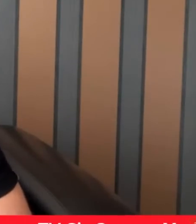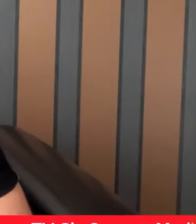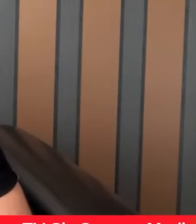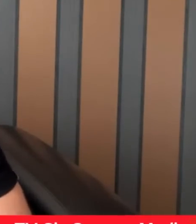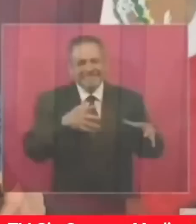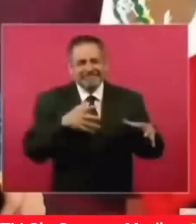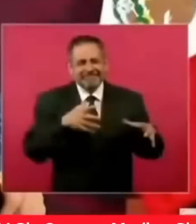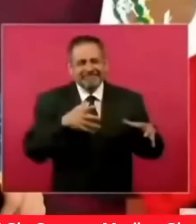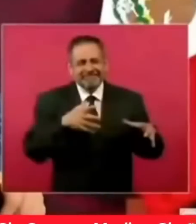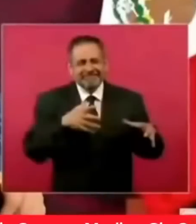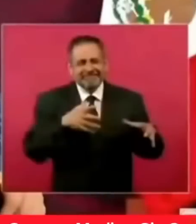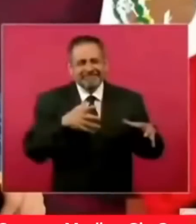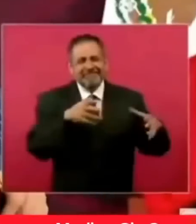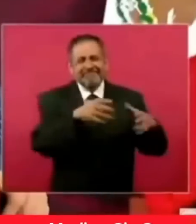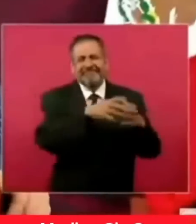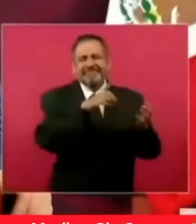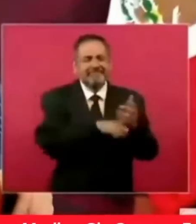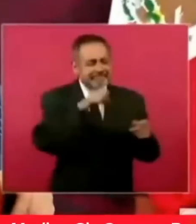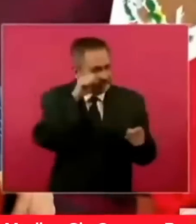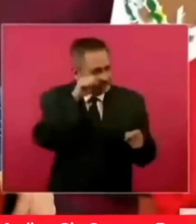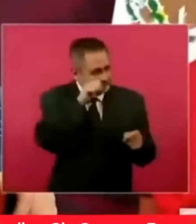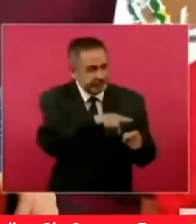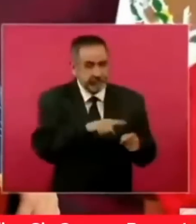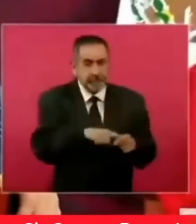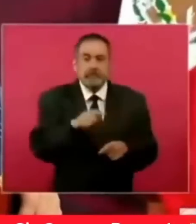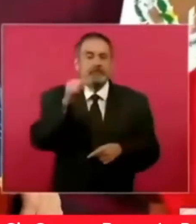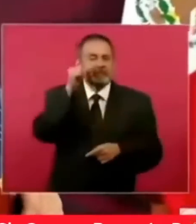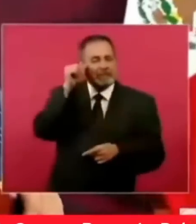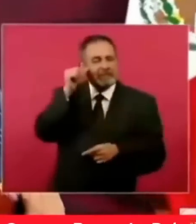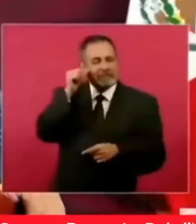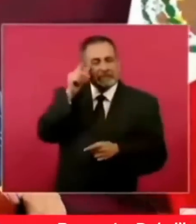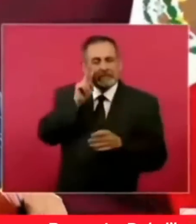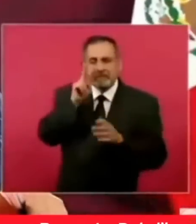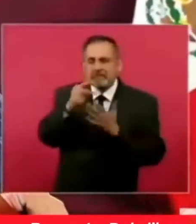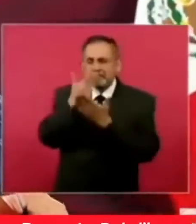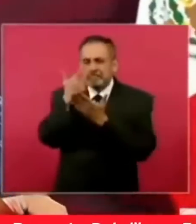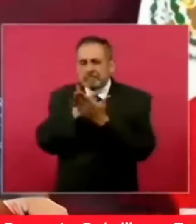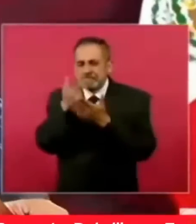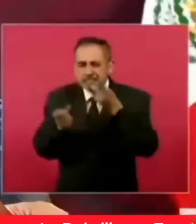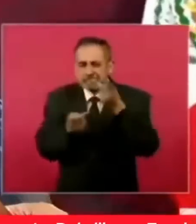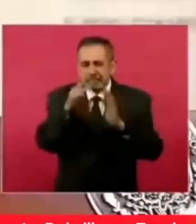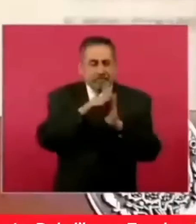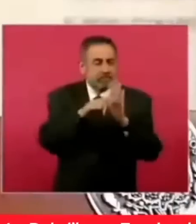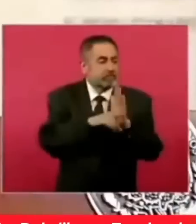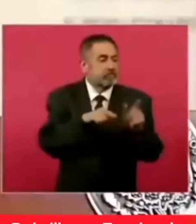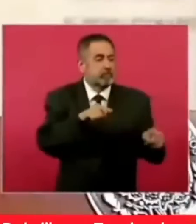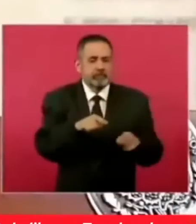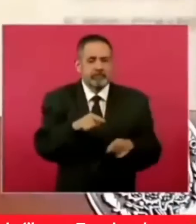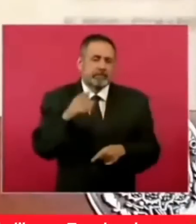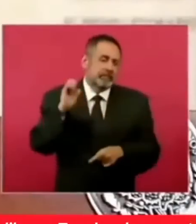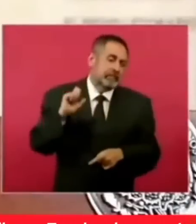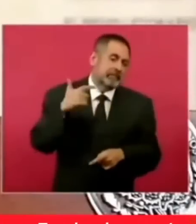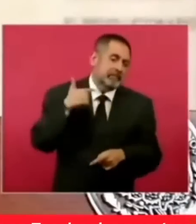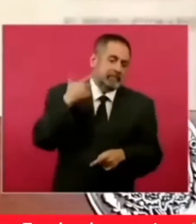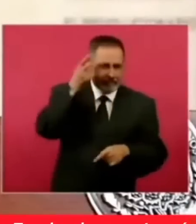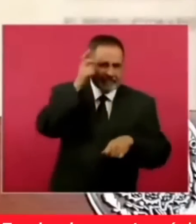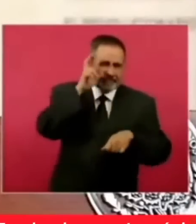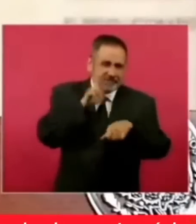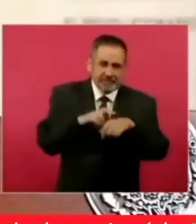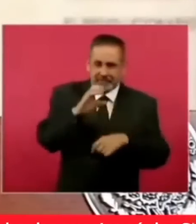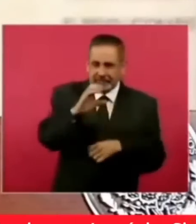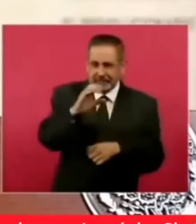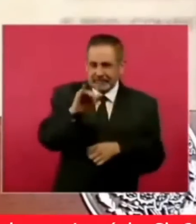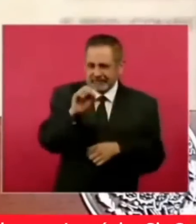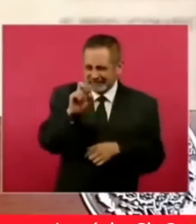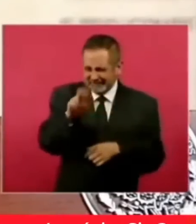querido Luis Guillermo. Ayer vi una encuesta del que fue del